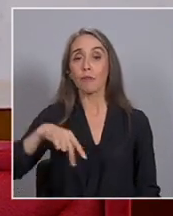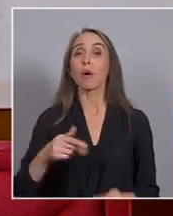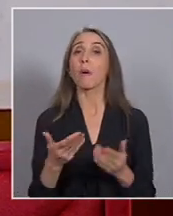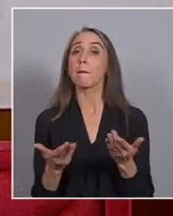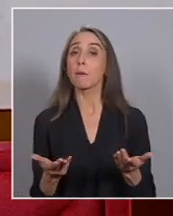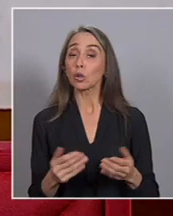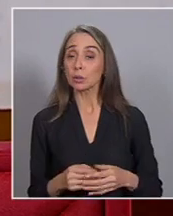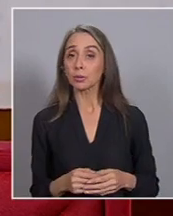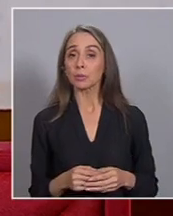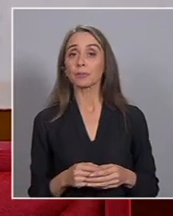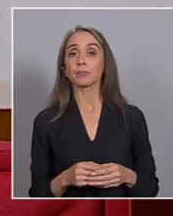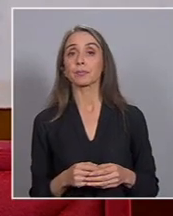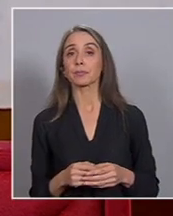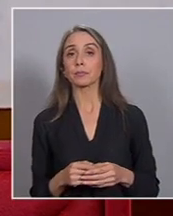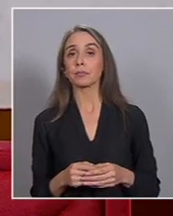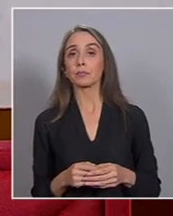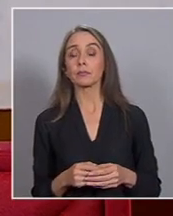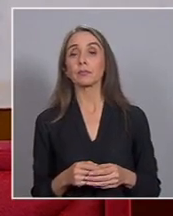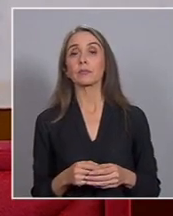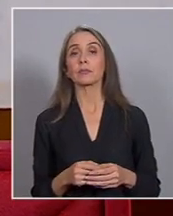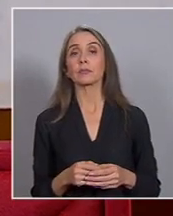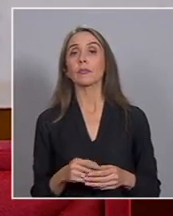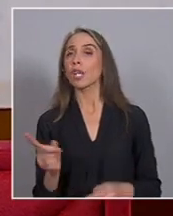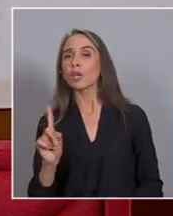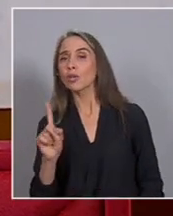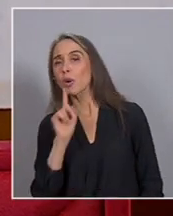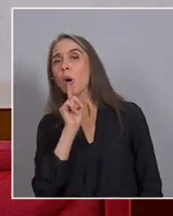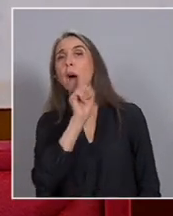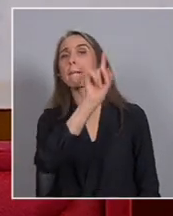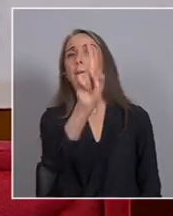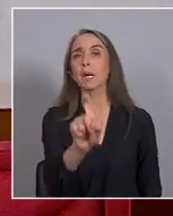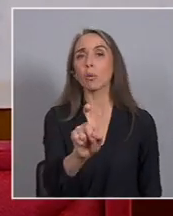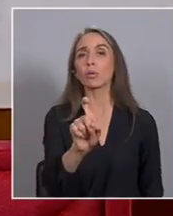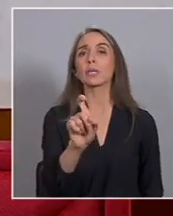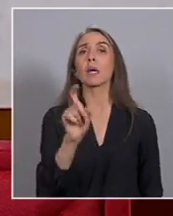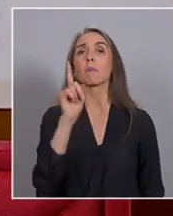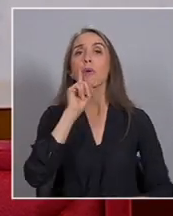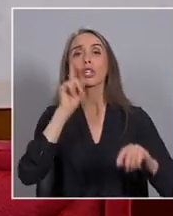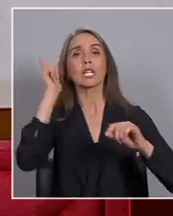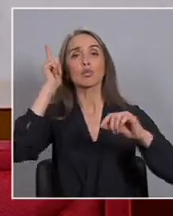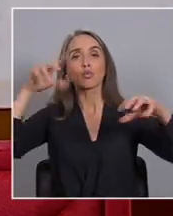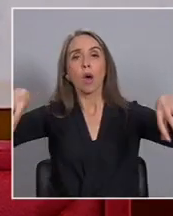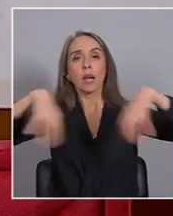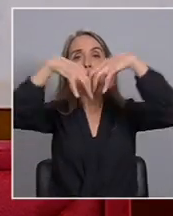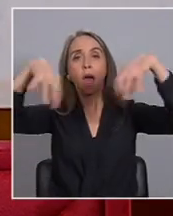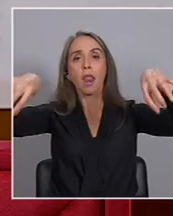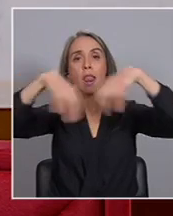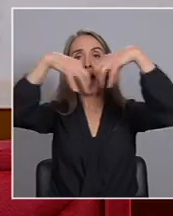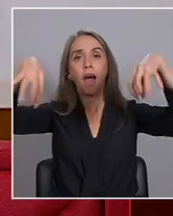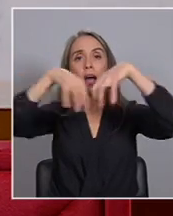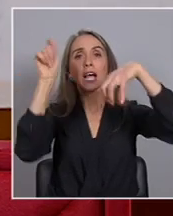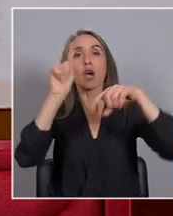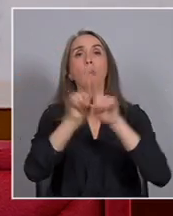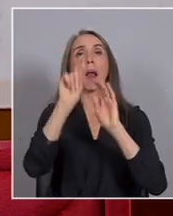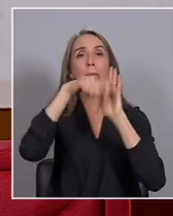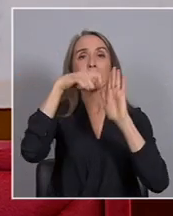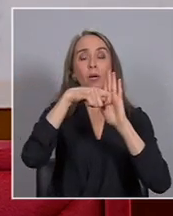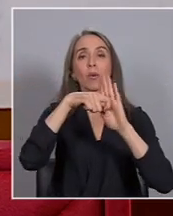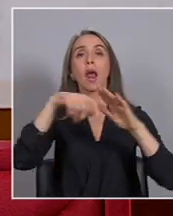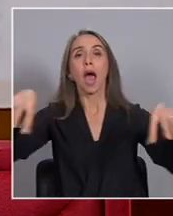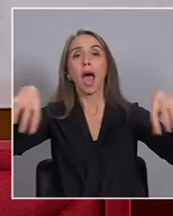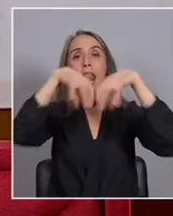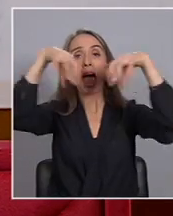eso, no preguntes por quién doblan las campanas. Están doblando por